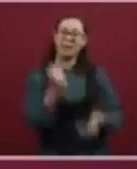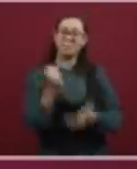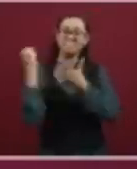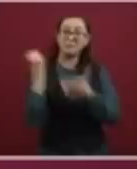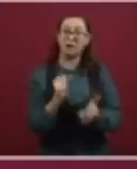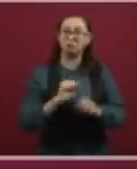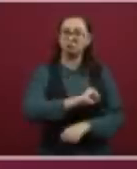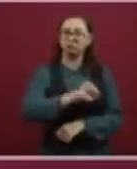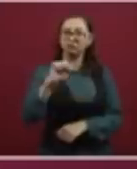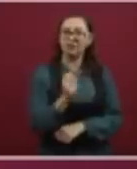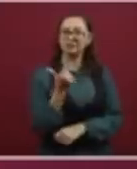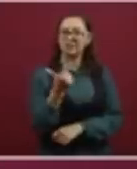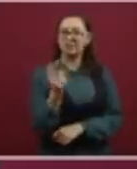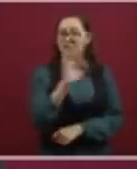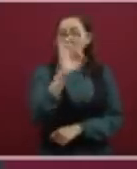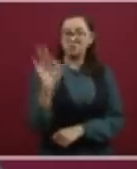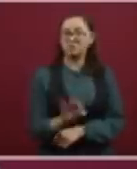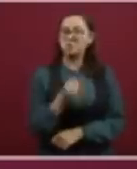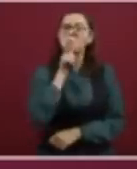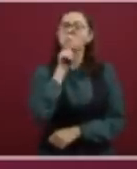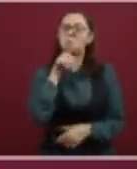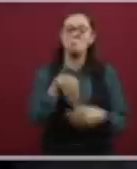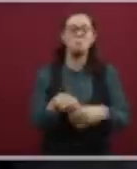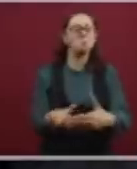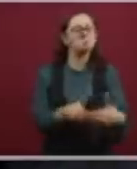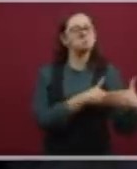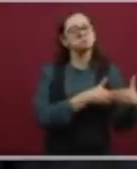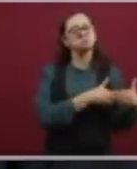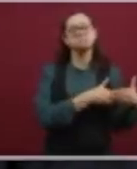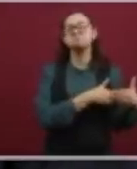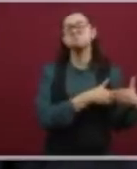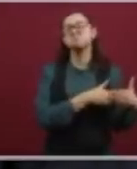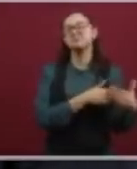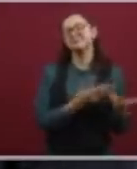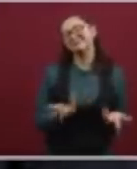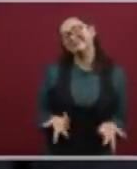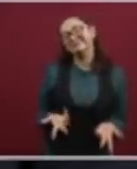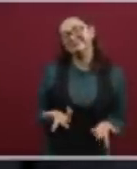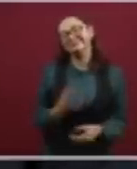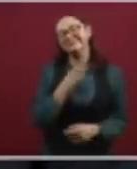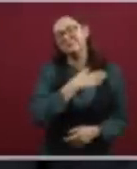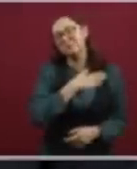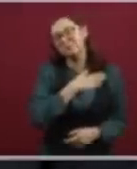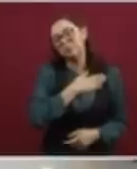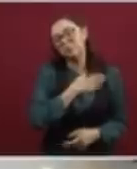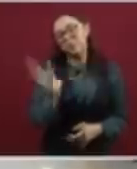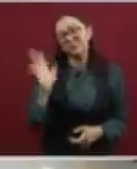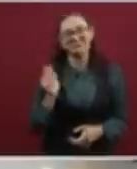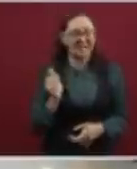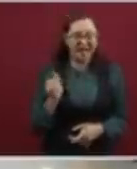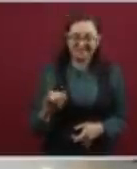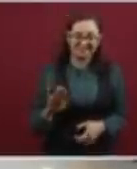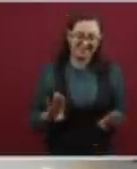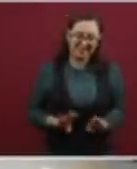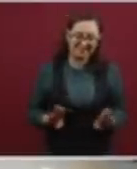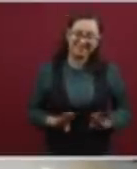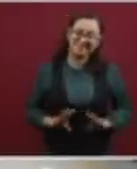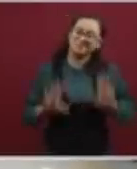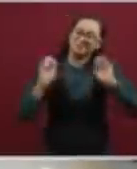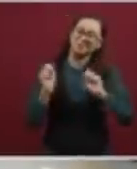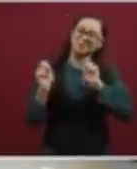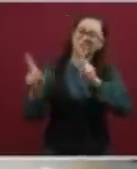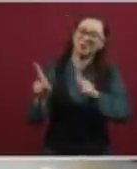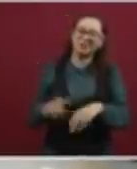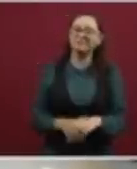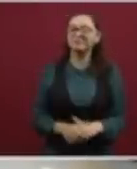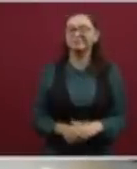7%, pero sí sacaron lo otro. Pero bueno, es que así es esto, ¿no? Tampoco